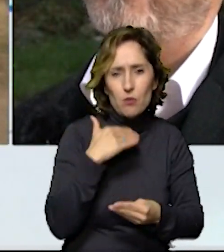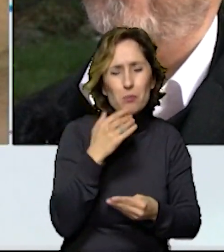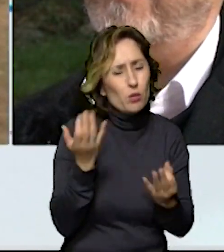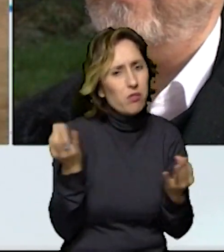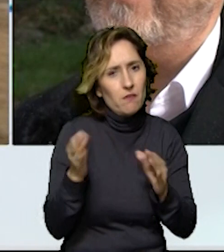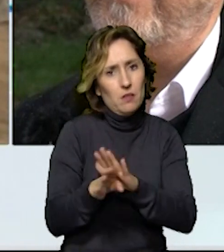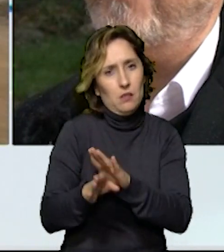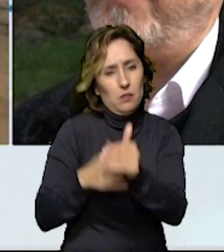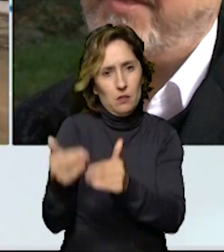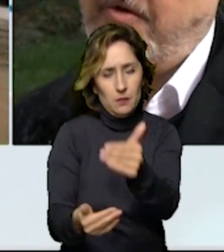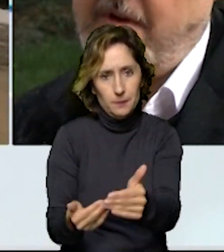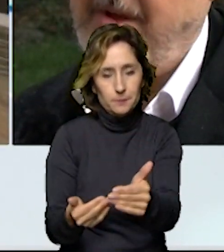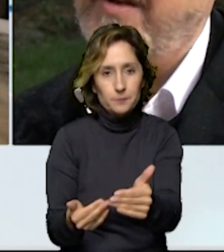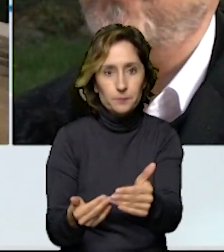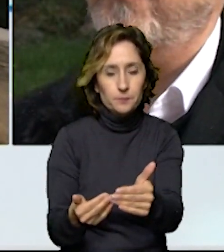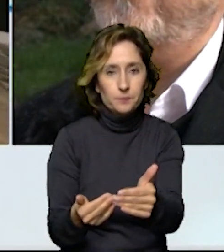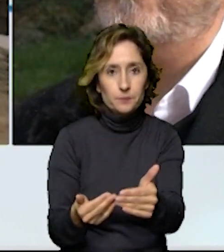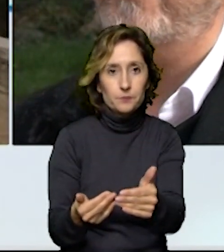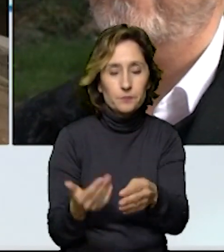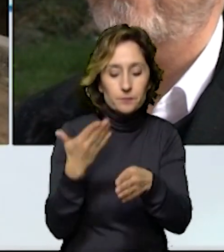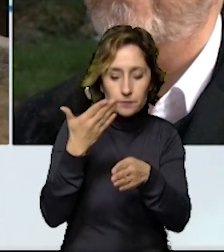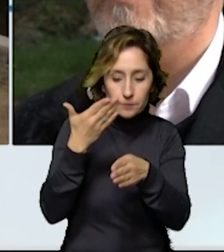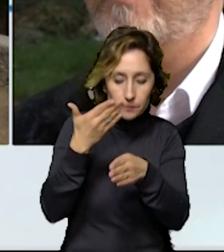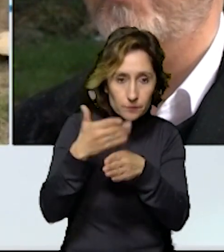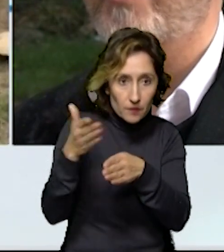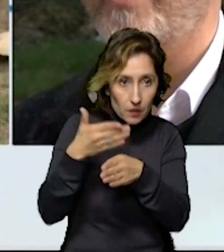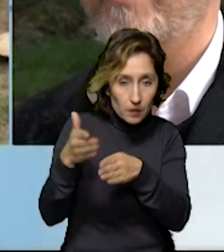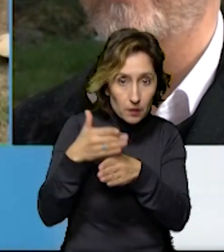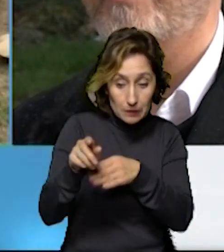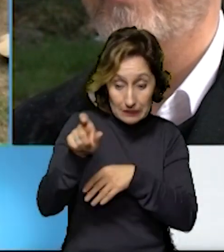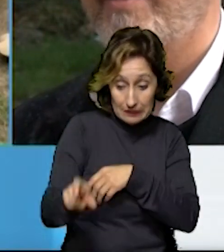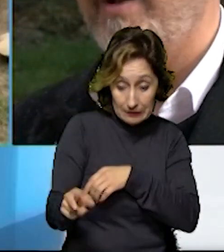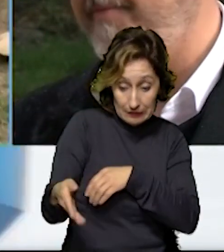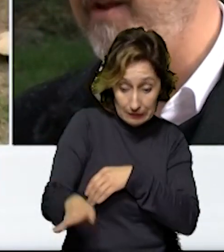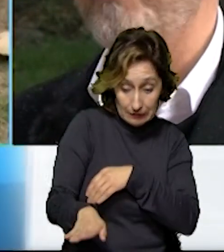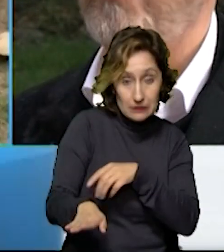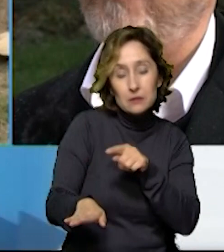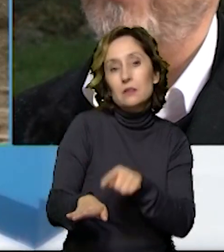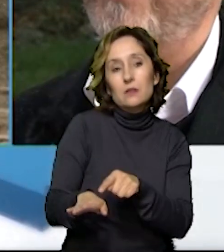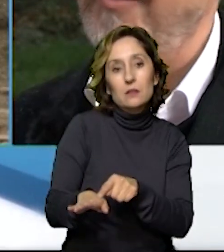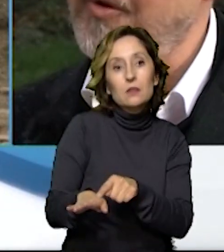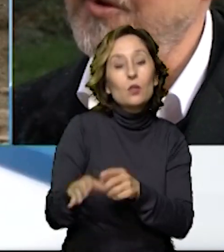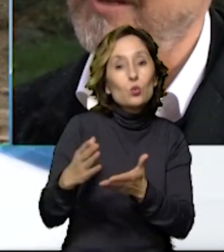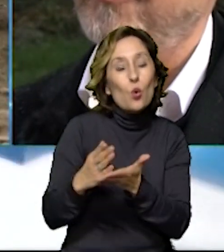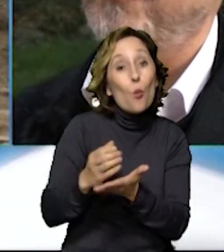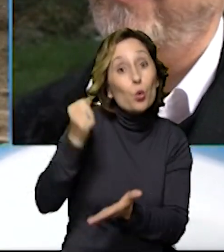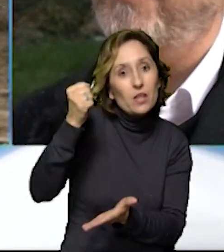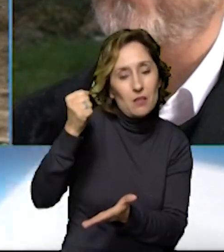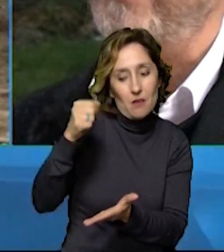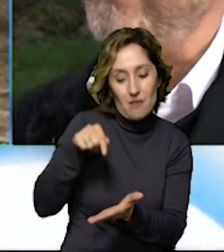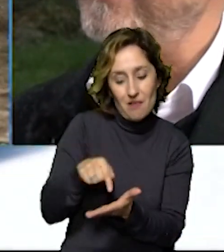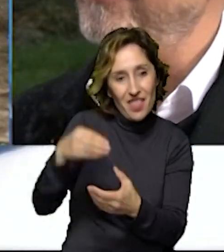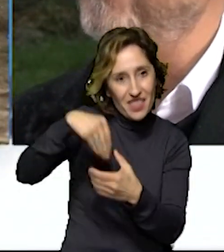cuando se encontraba el resto de la persona que ahí estaba enterrada, aparecía una botella al lado con los